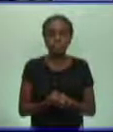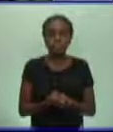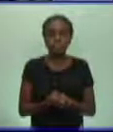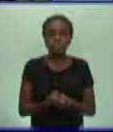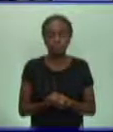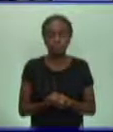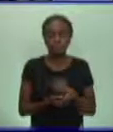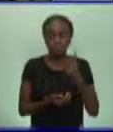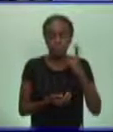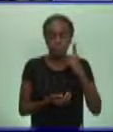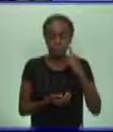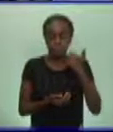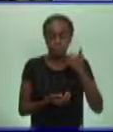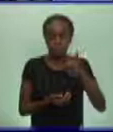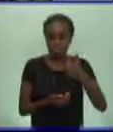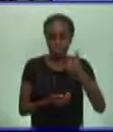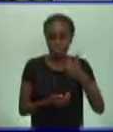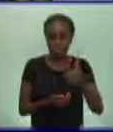Fíjense bien en ella.